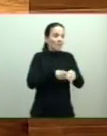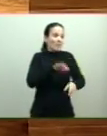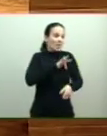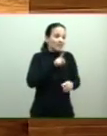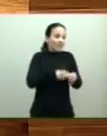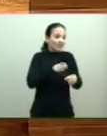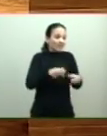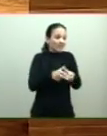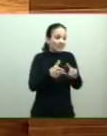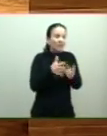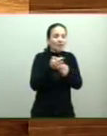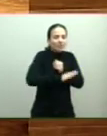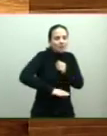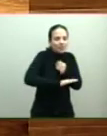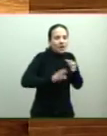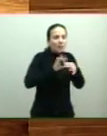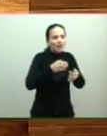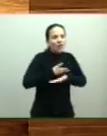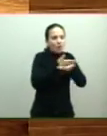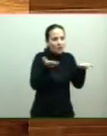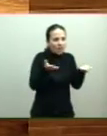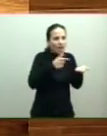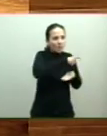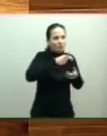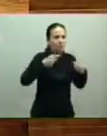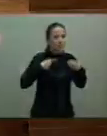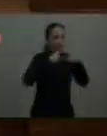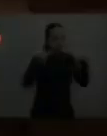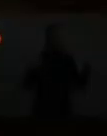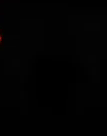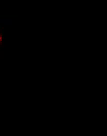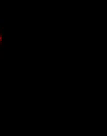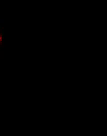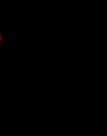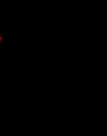en sus afiliados y, fundamentalmente, la confianza en los asturianos. Gracias.